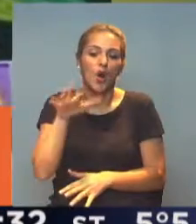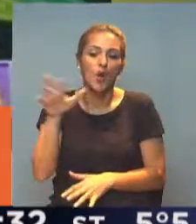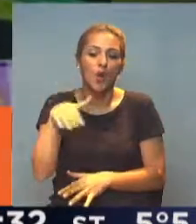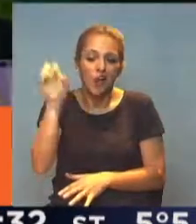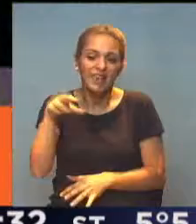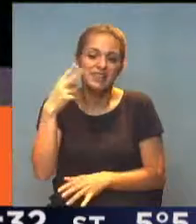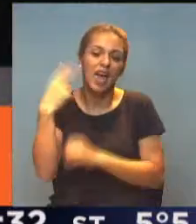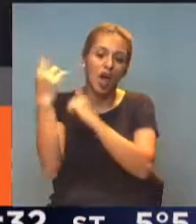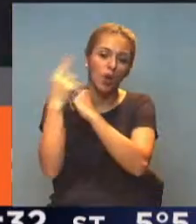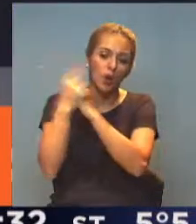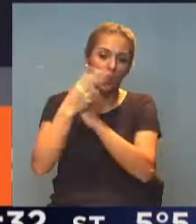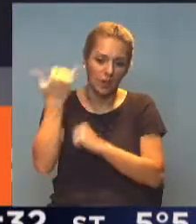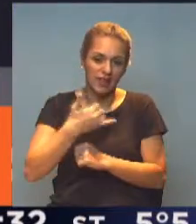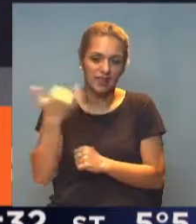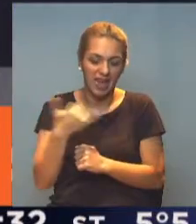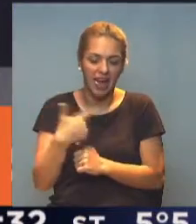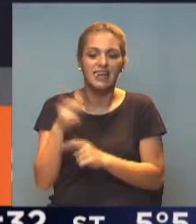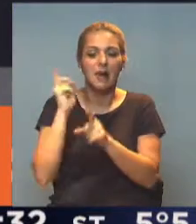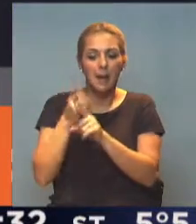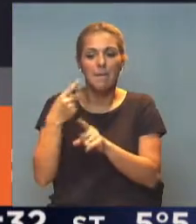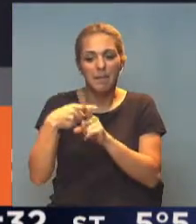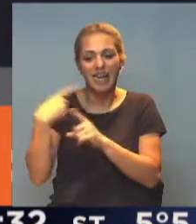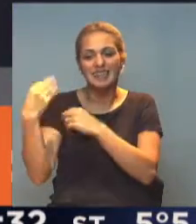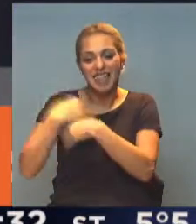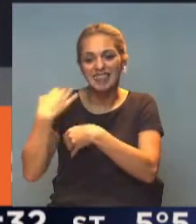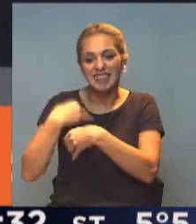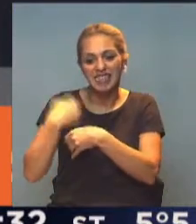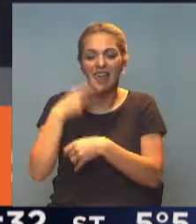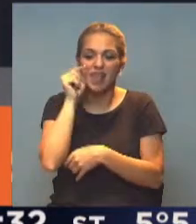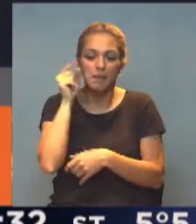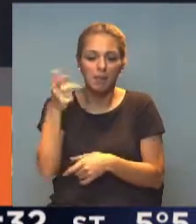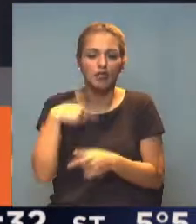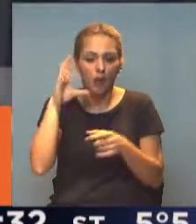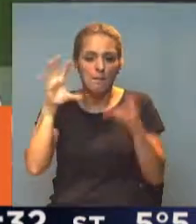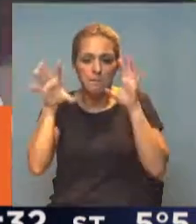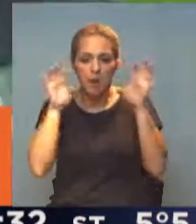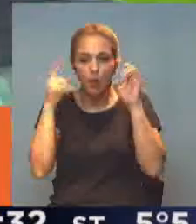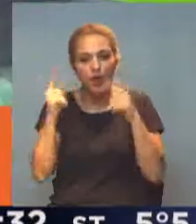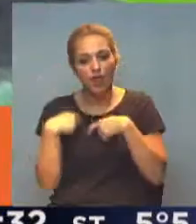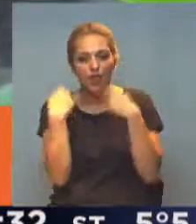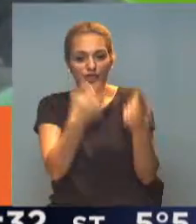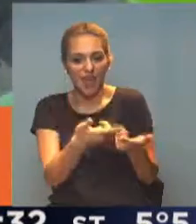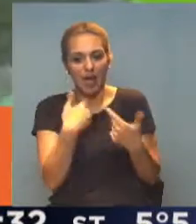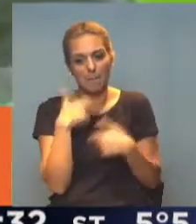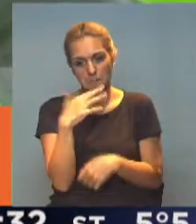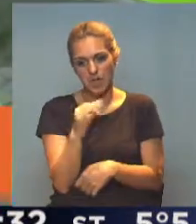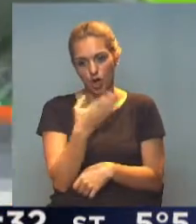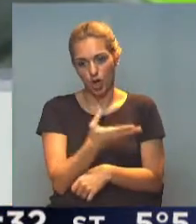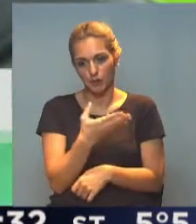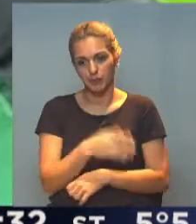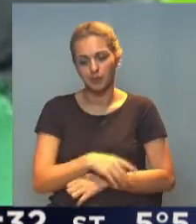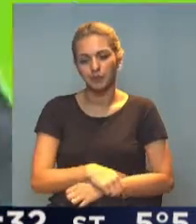nos protege. La enseñanza que me dejaron ellos, hoy trato de transmitírsela a mis hijos.